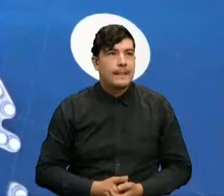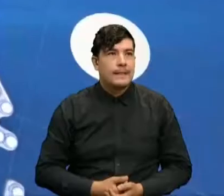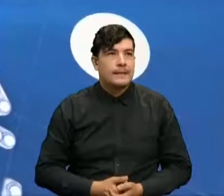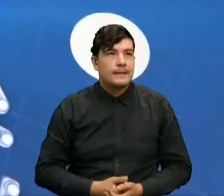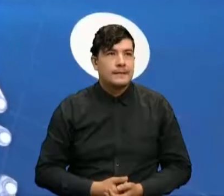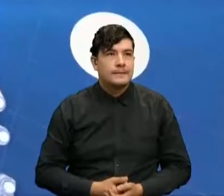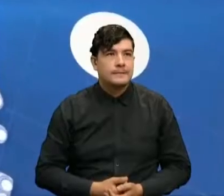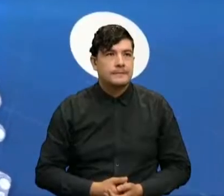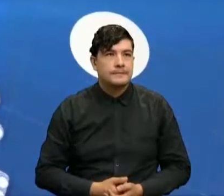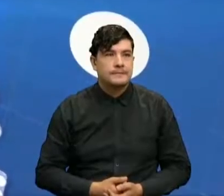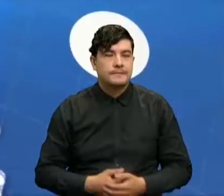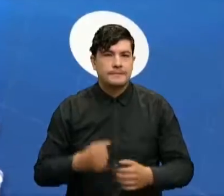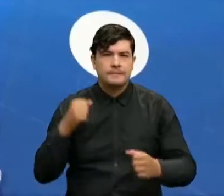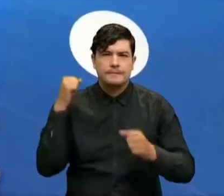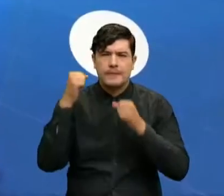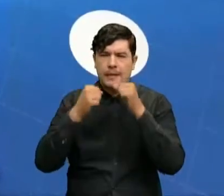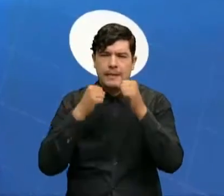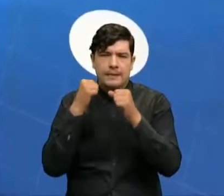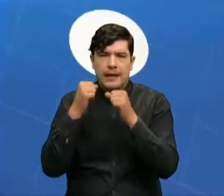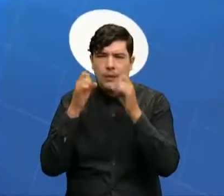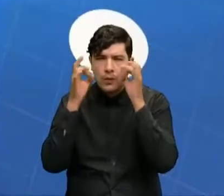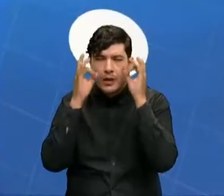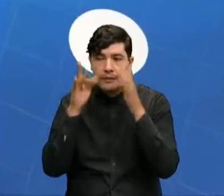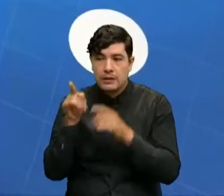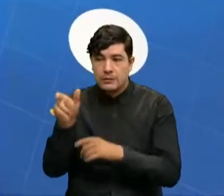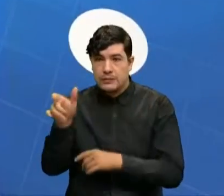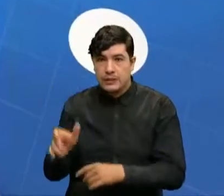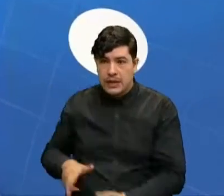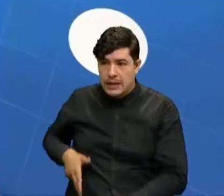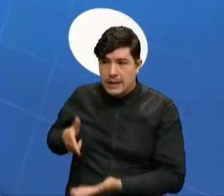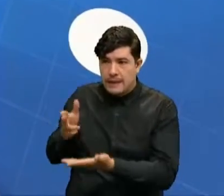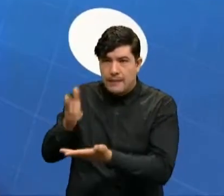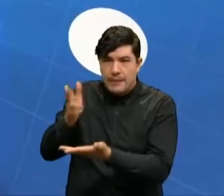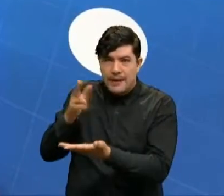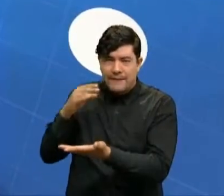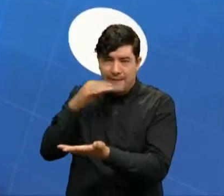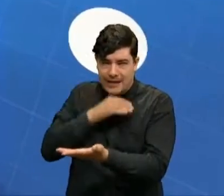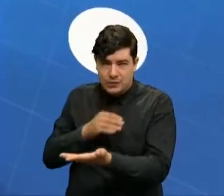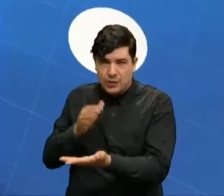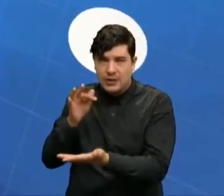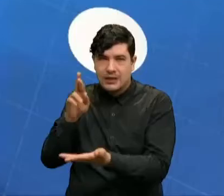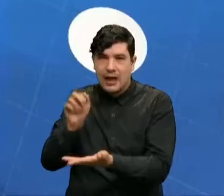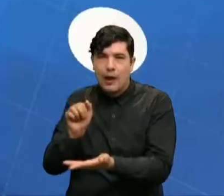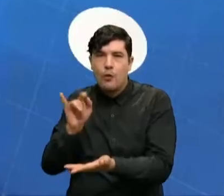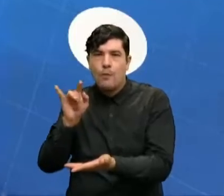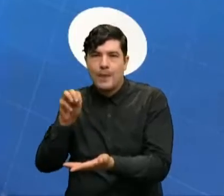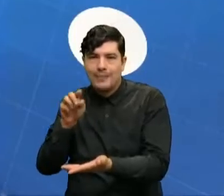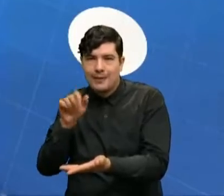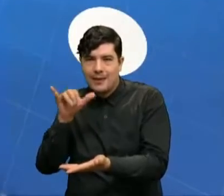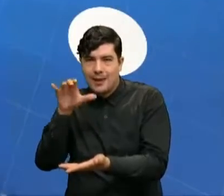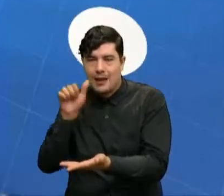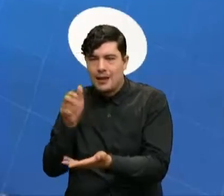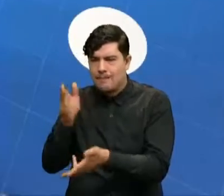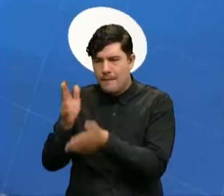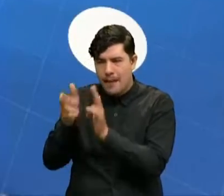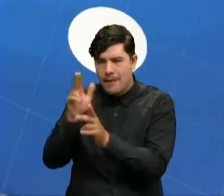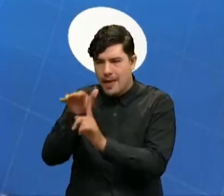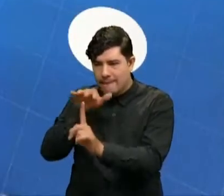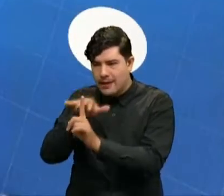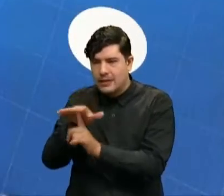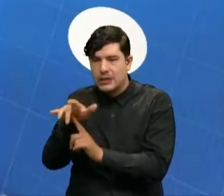Pero el enfrentamiento empeoró cuando un joven decide sacar su pistola traumática y dispararle a uno de los jóvenes involucrados en la